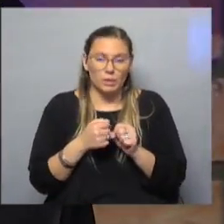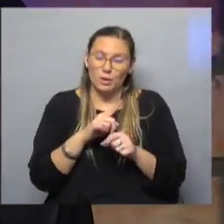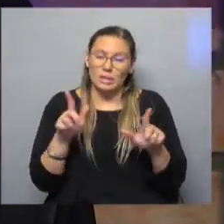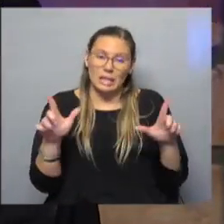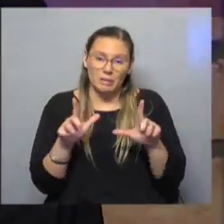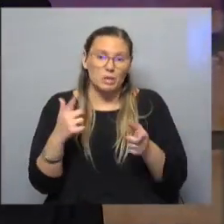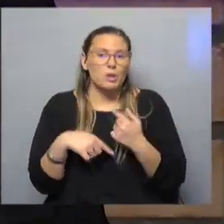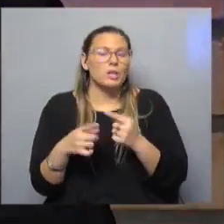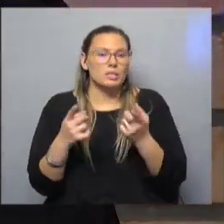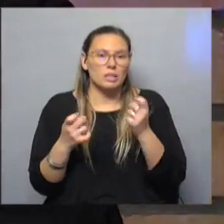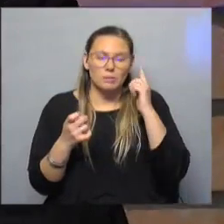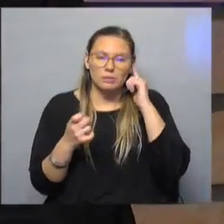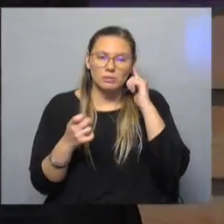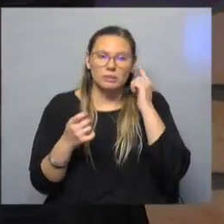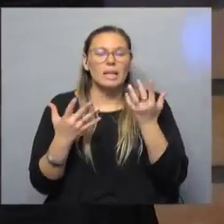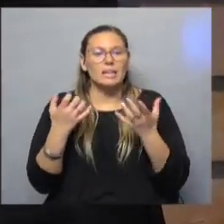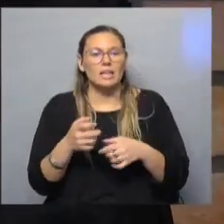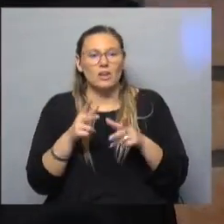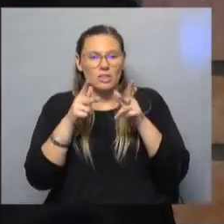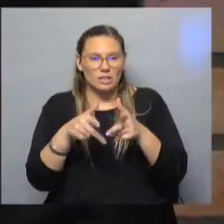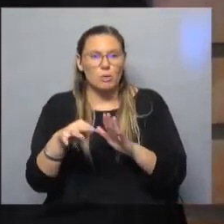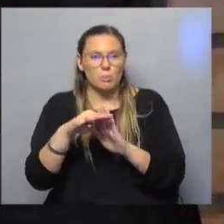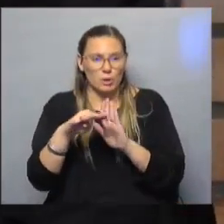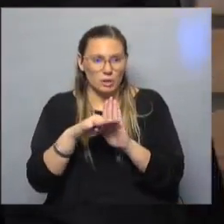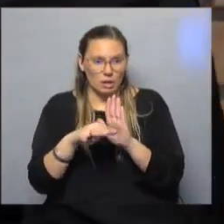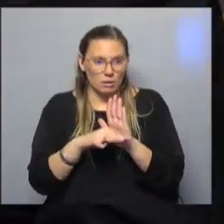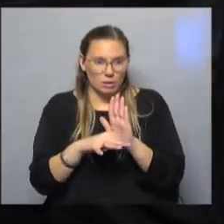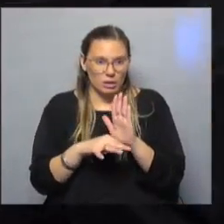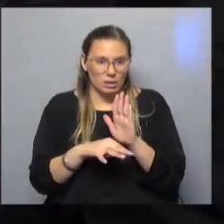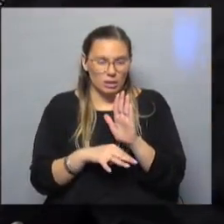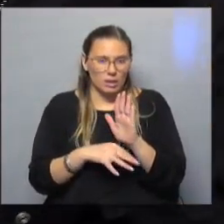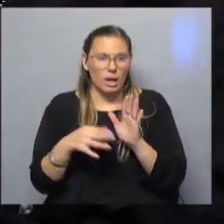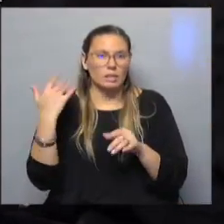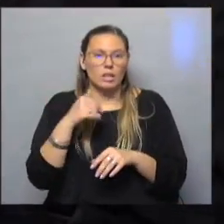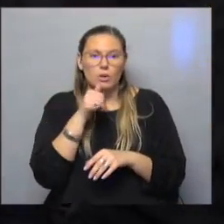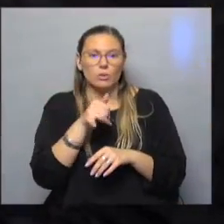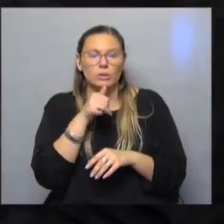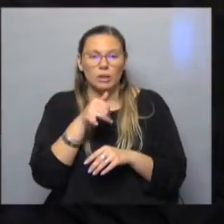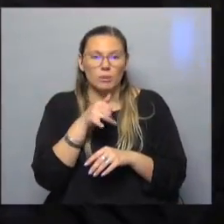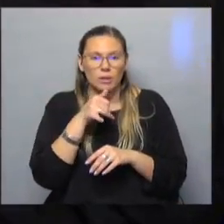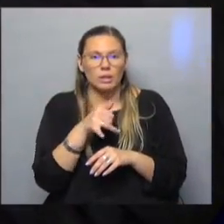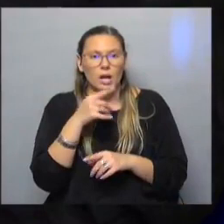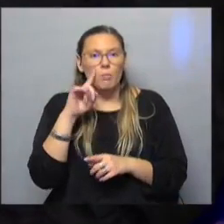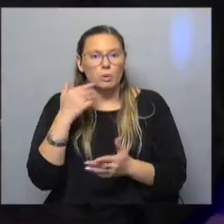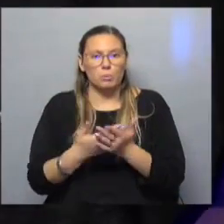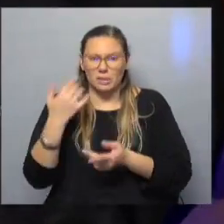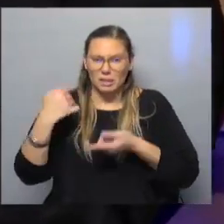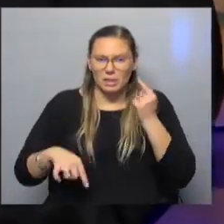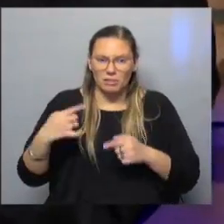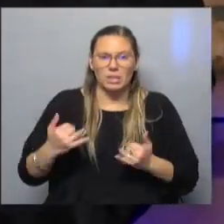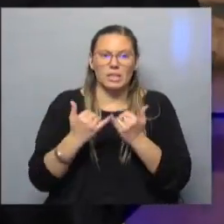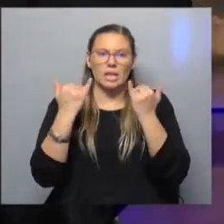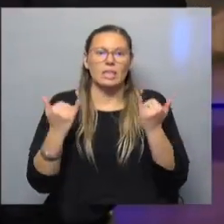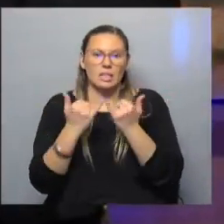televisivo, pero lo necesitaba porque quiero decirles toda la programación. Como les contaba recién Elena, hay varias propuestas y tienen cada día es